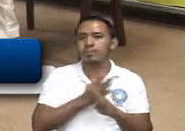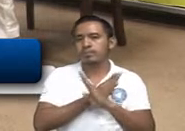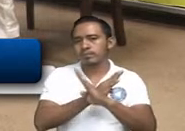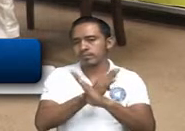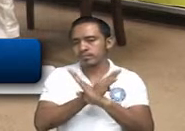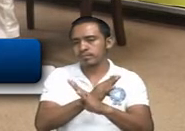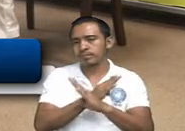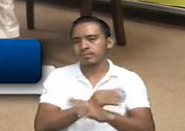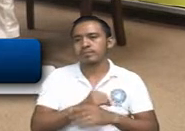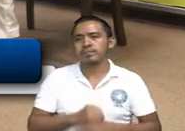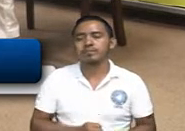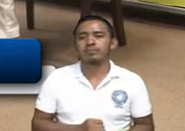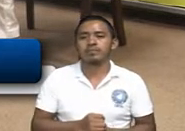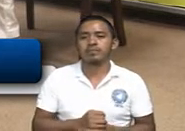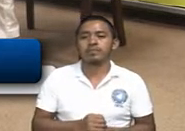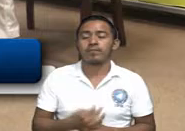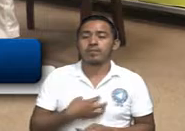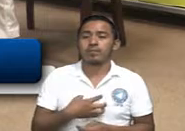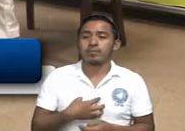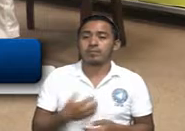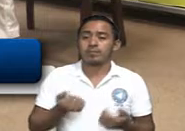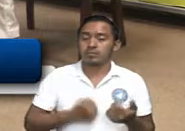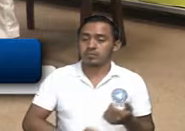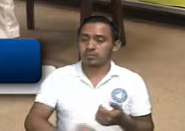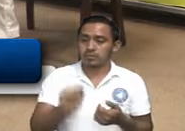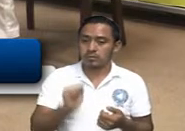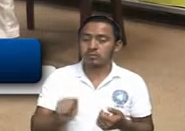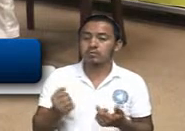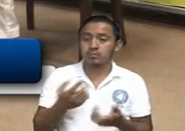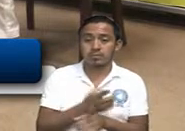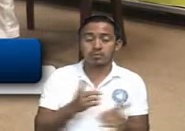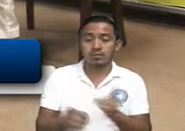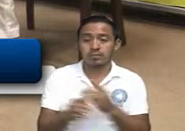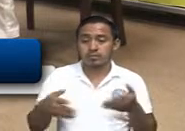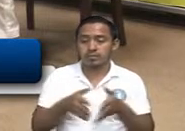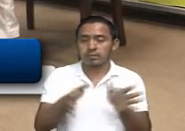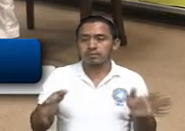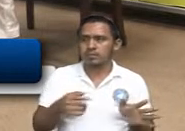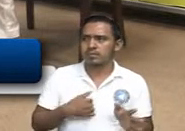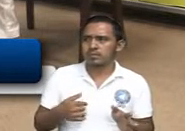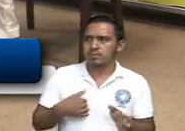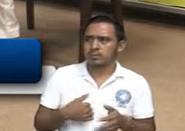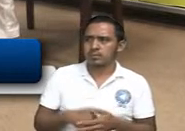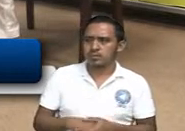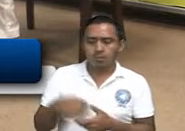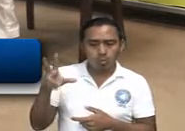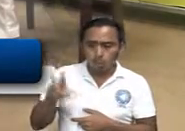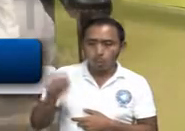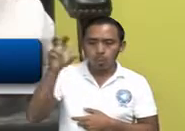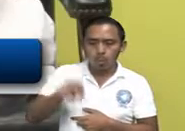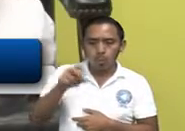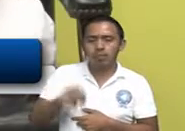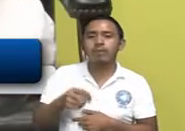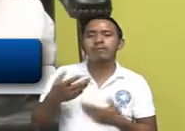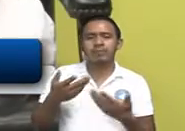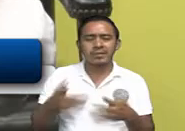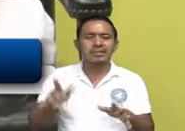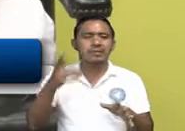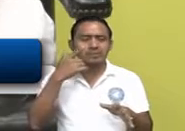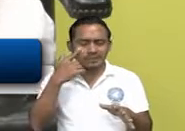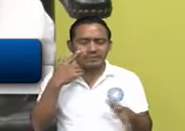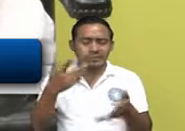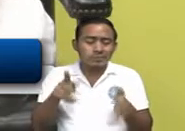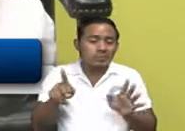prevenirlo. Porque con nuestros hijos creo que tenemos que ser abiertos. No puedes decirle no lo probes, como todo chaval lo puede experimentar. Pero entre más tarde inicia